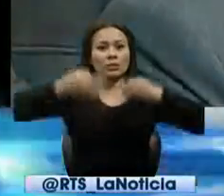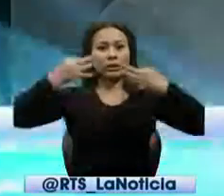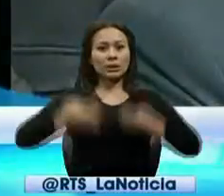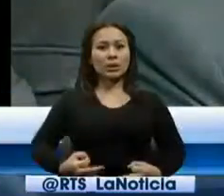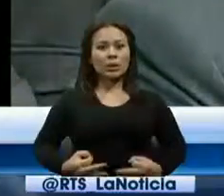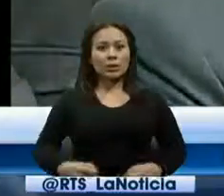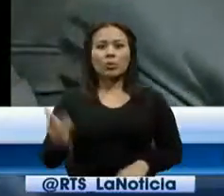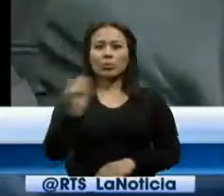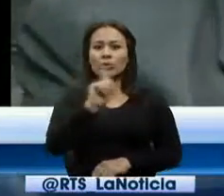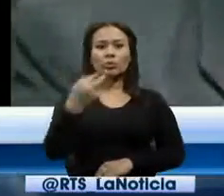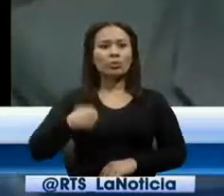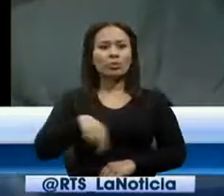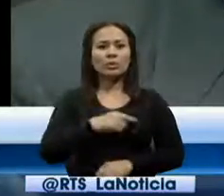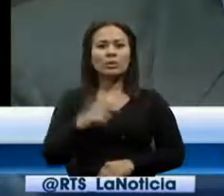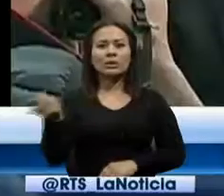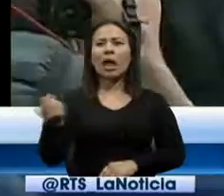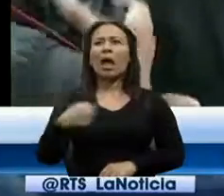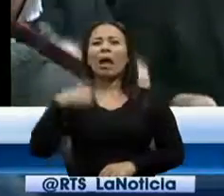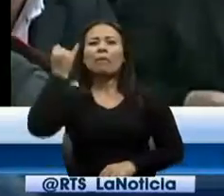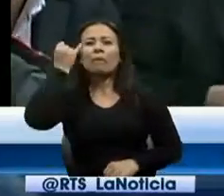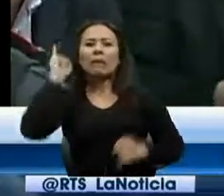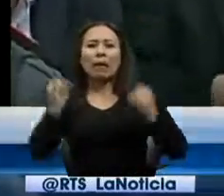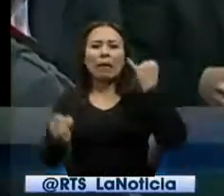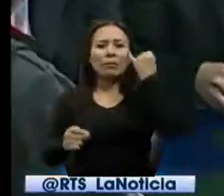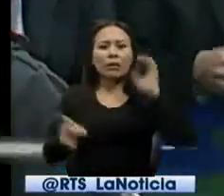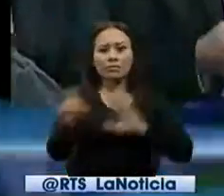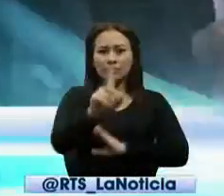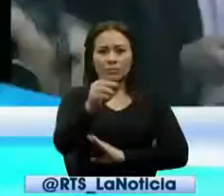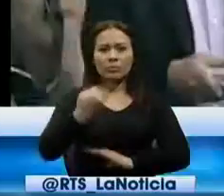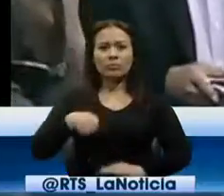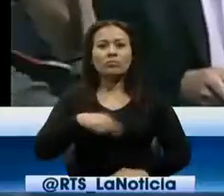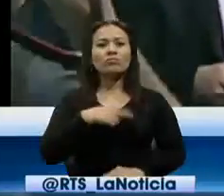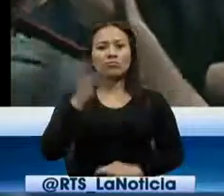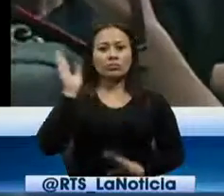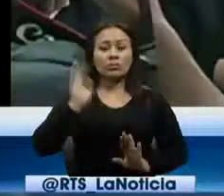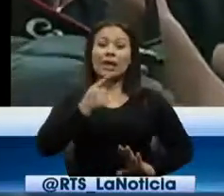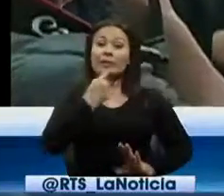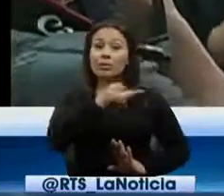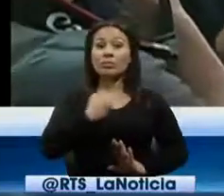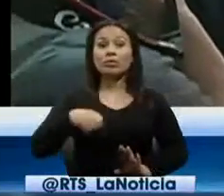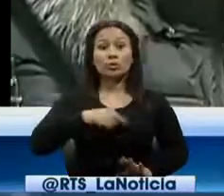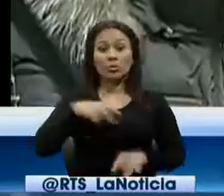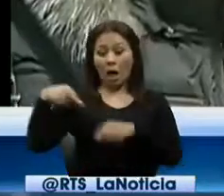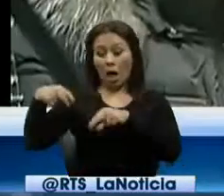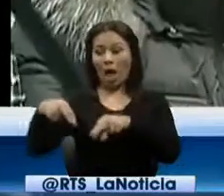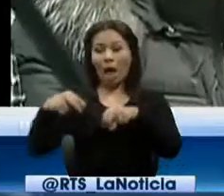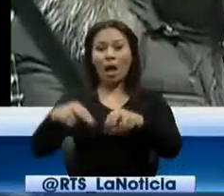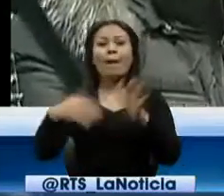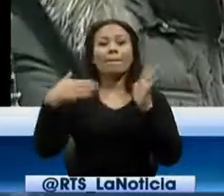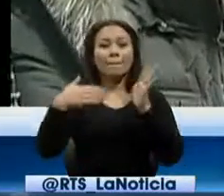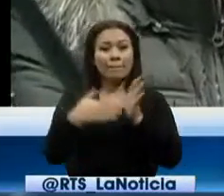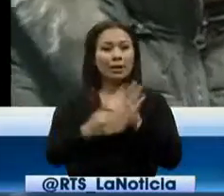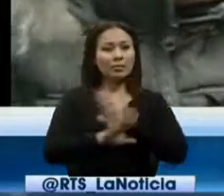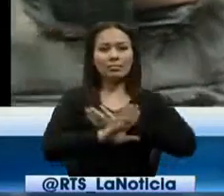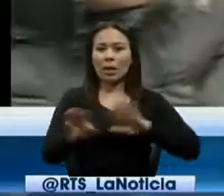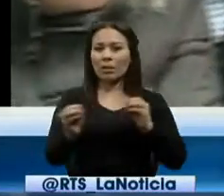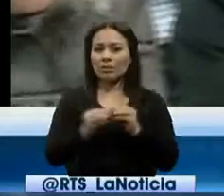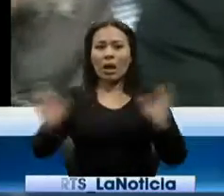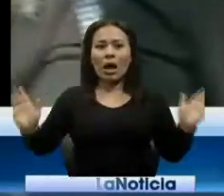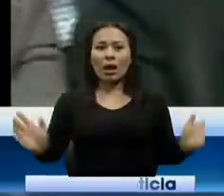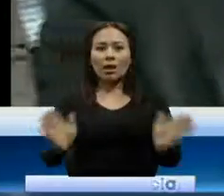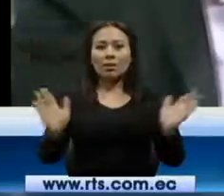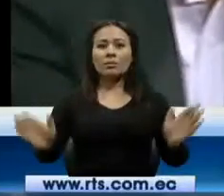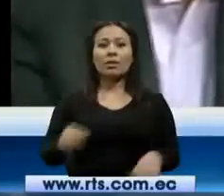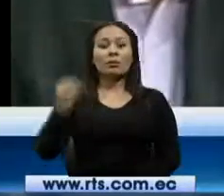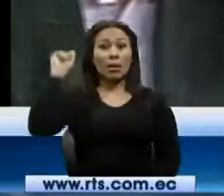No necesitamos demagogias. Que las movilizaciones serán pacíficas y que continuarán impulsando acciones. Por ejemplo, si la